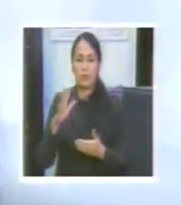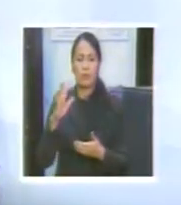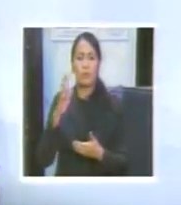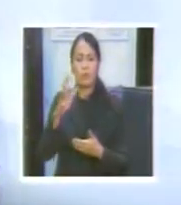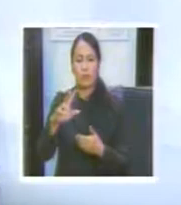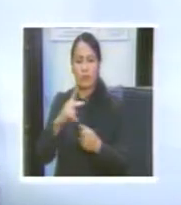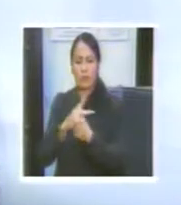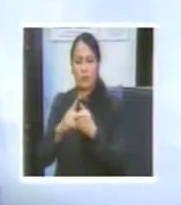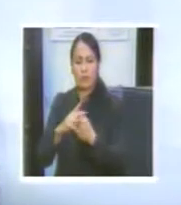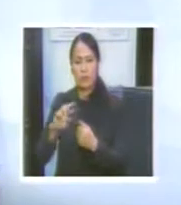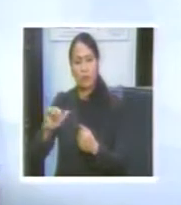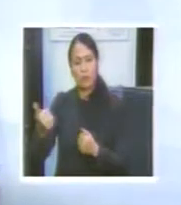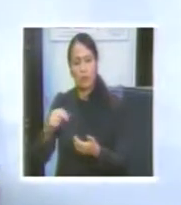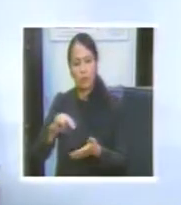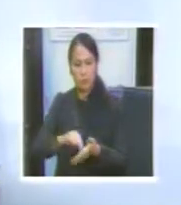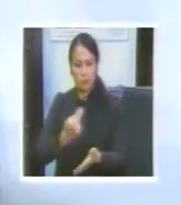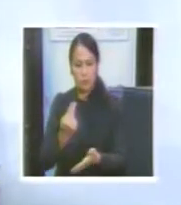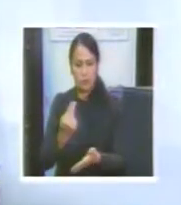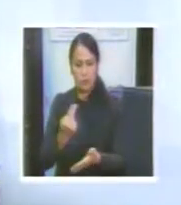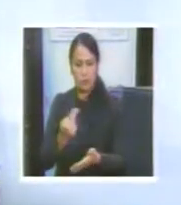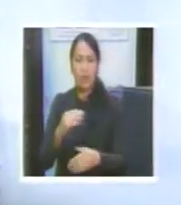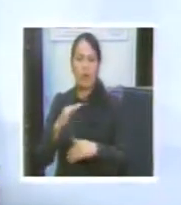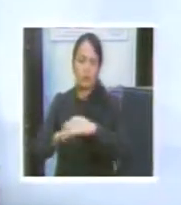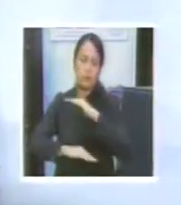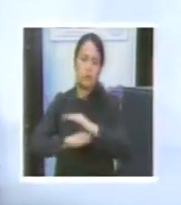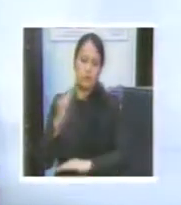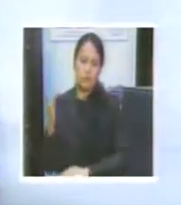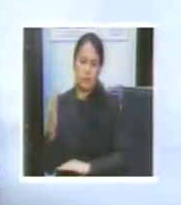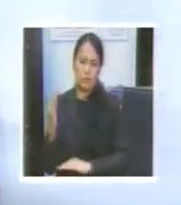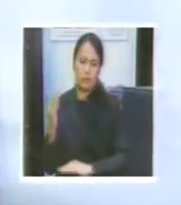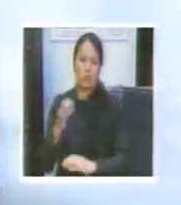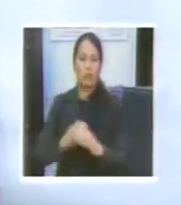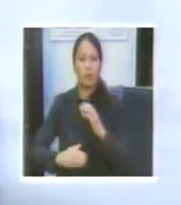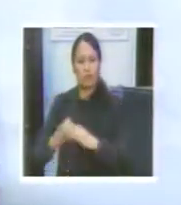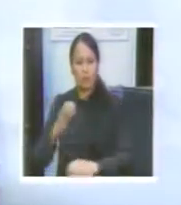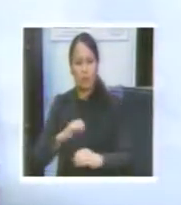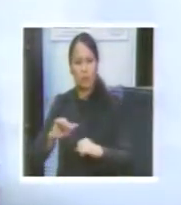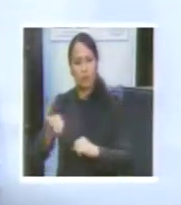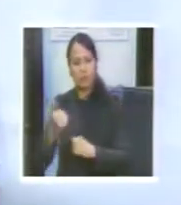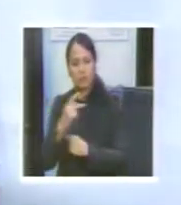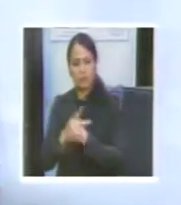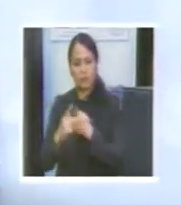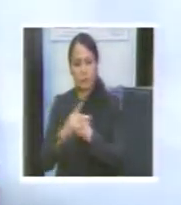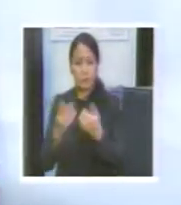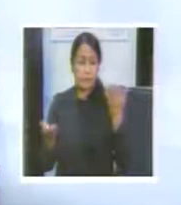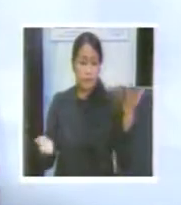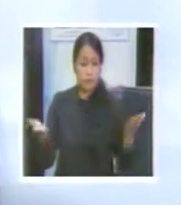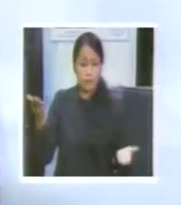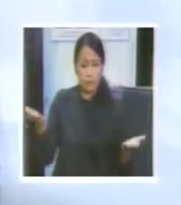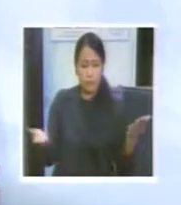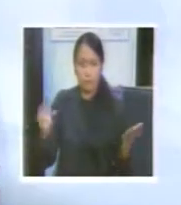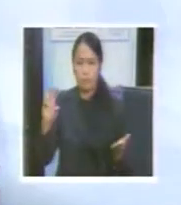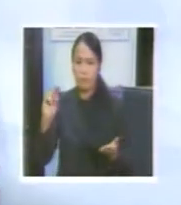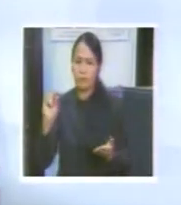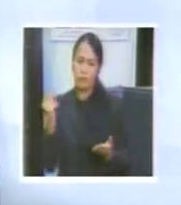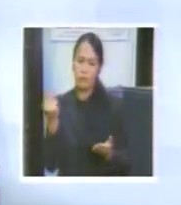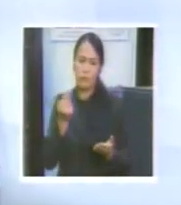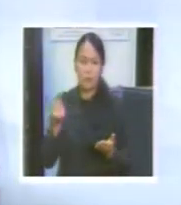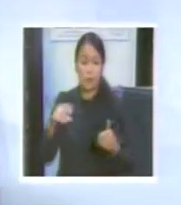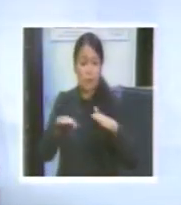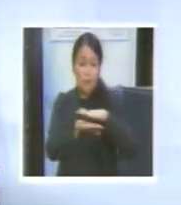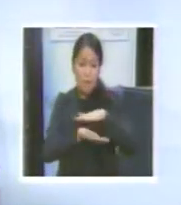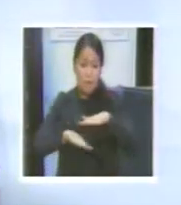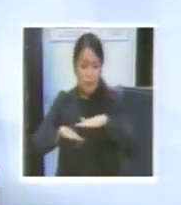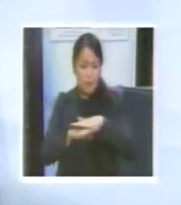exterior puedan tener éxito. Un comercio exterior sano y balanceado no constituye necesariamente la base o